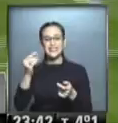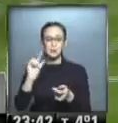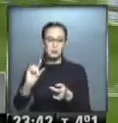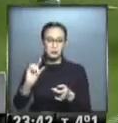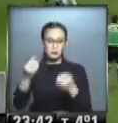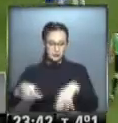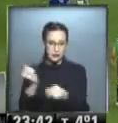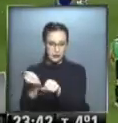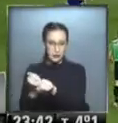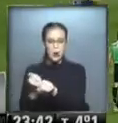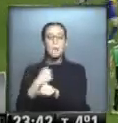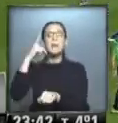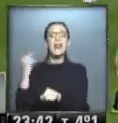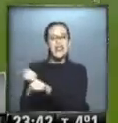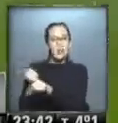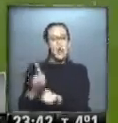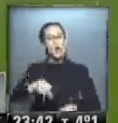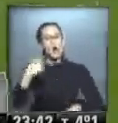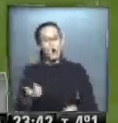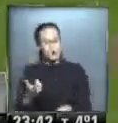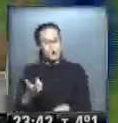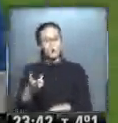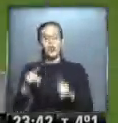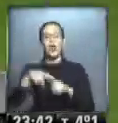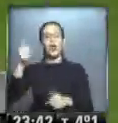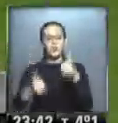Tata Martino. Por otro, que era su debut en el campeonato, porque la